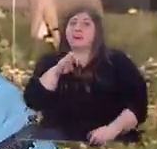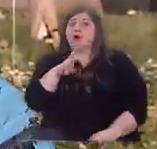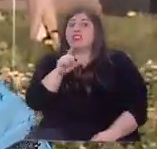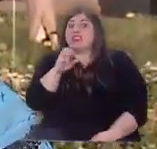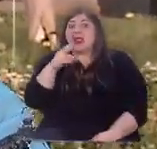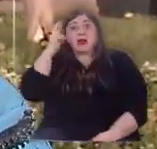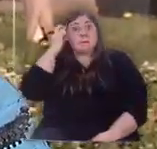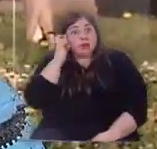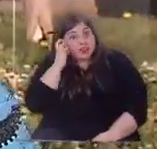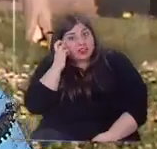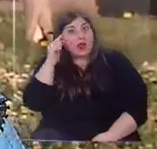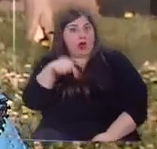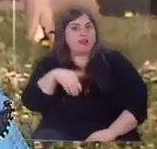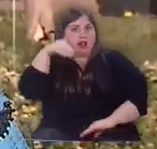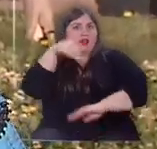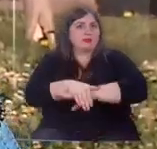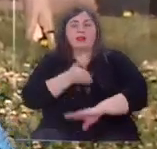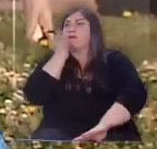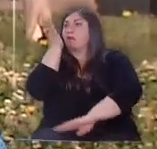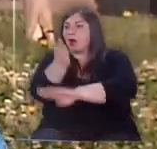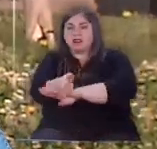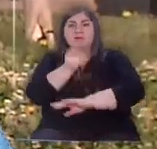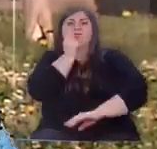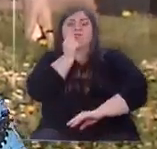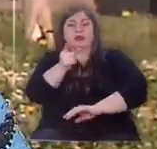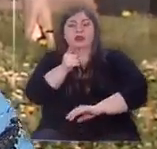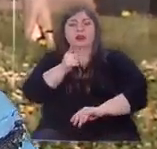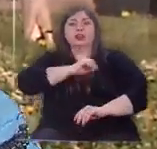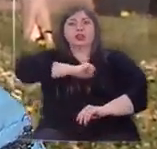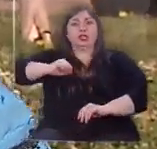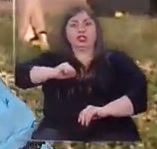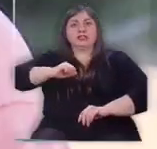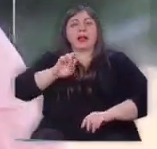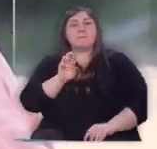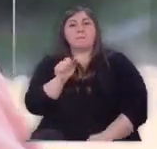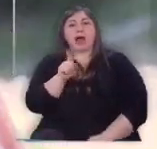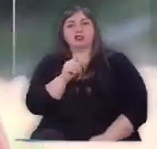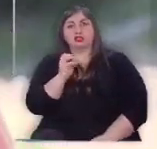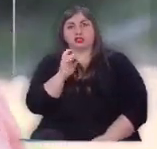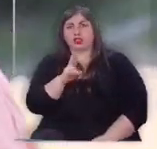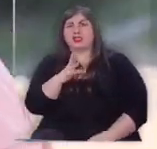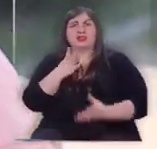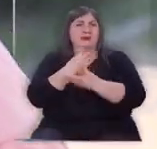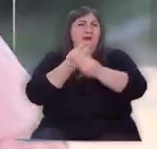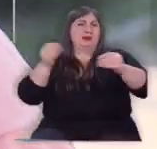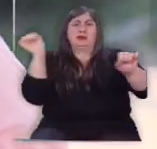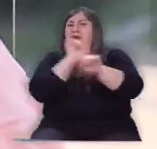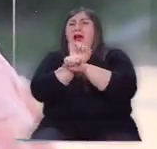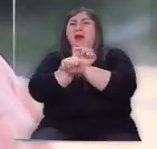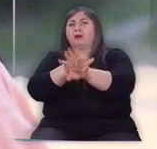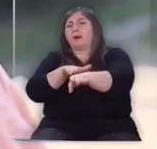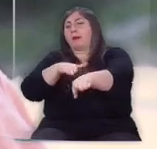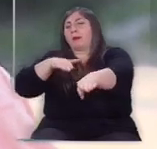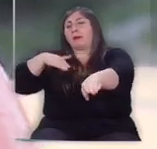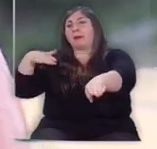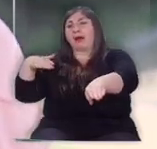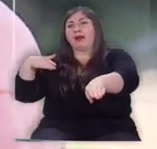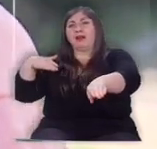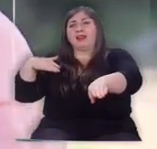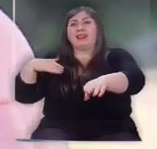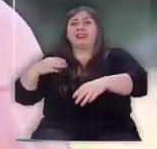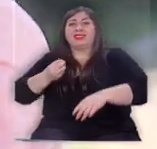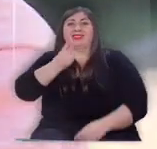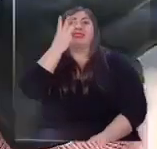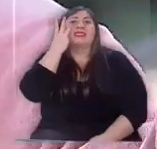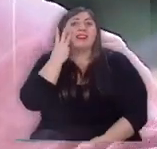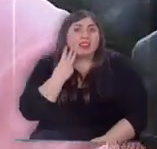Además, hoy día en la tarde vamos a proceder a querellarnos contra el pastor. Habían hartos autos aquí, hartos. Los